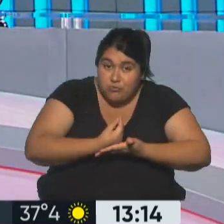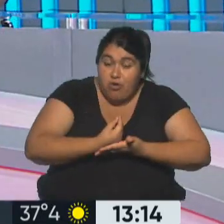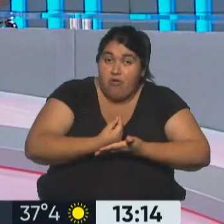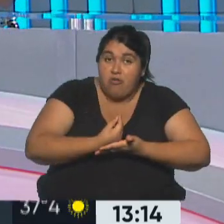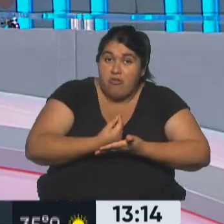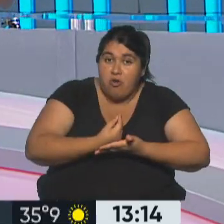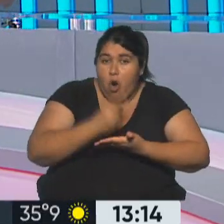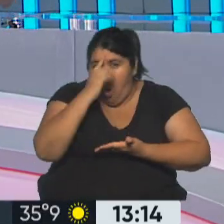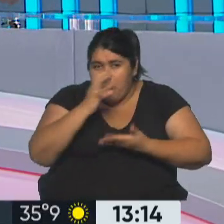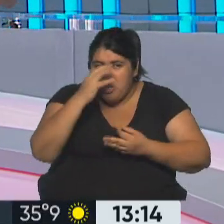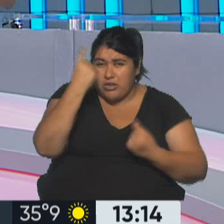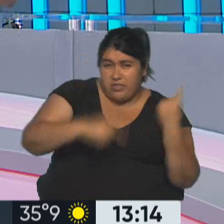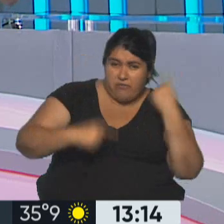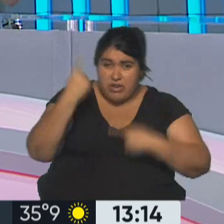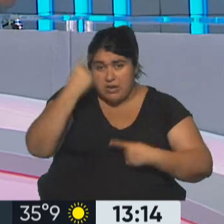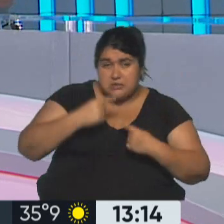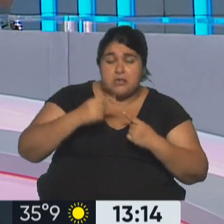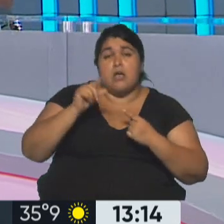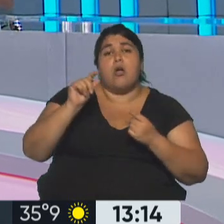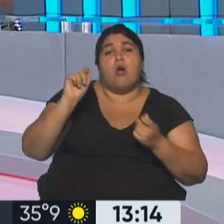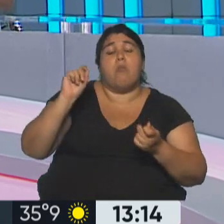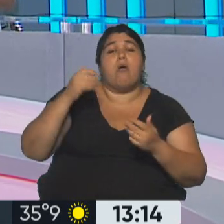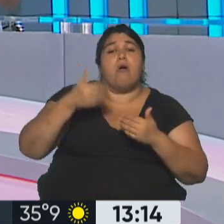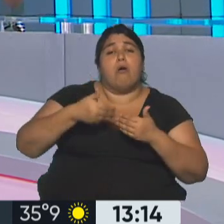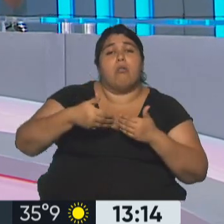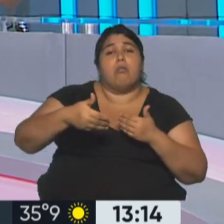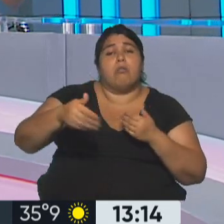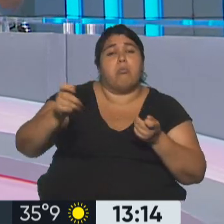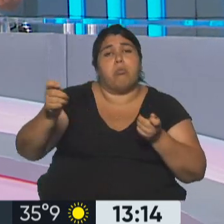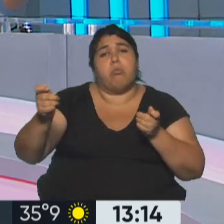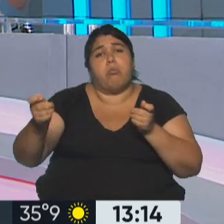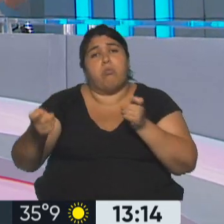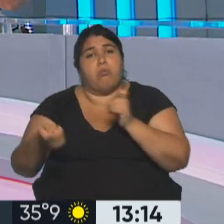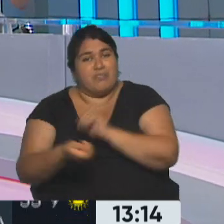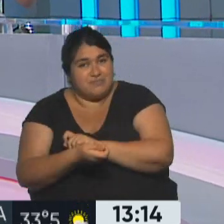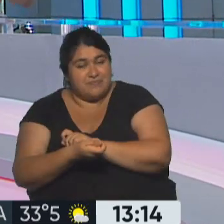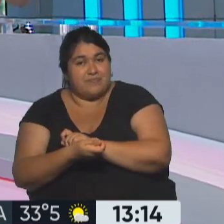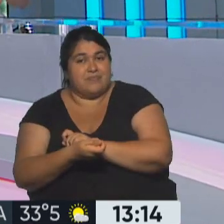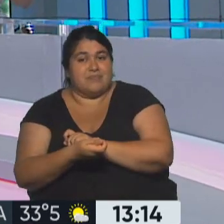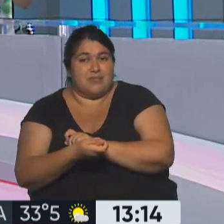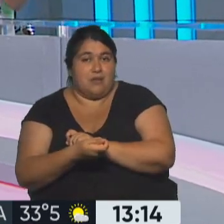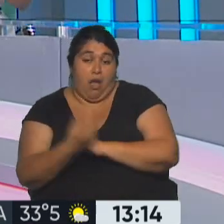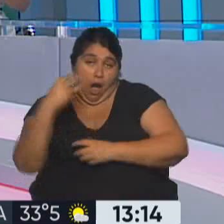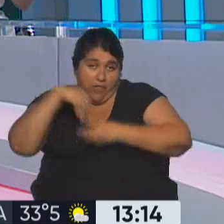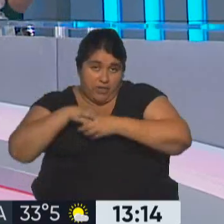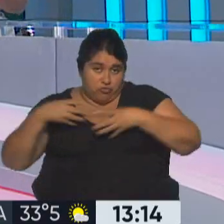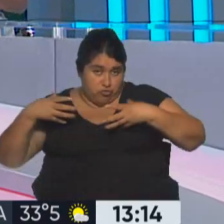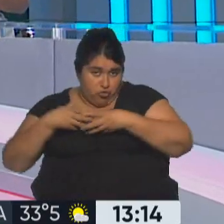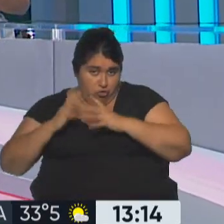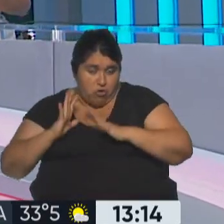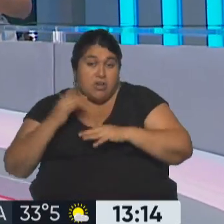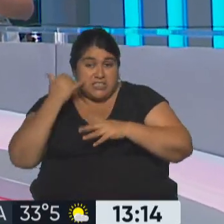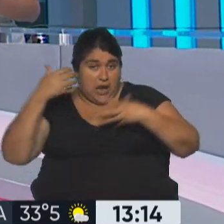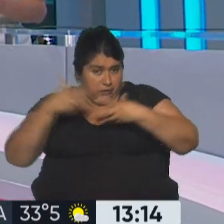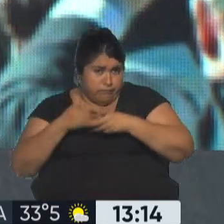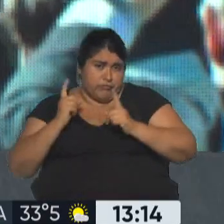distintas posturas empezó a fragmentarse toda la coalición, obviamente de las puertas para adentro, porque la coalición en teoría